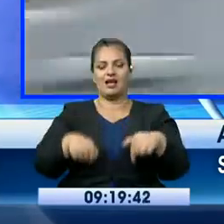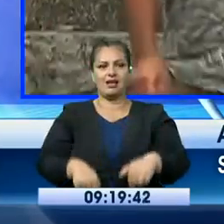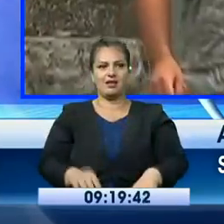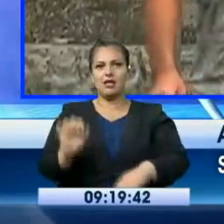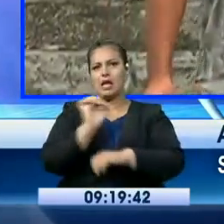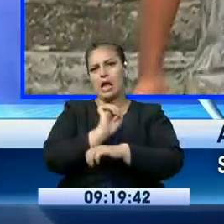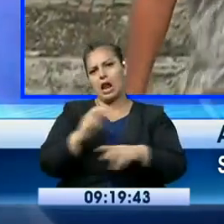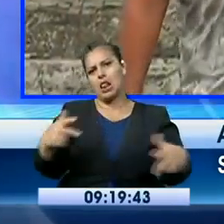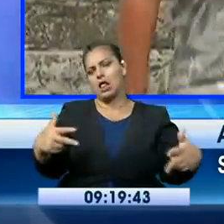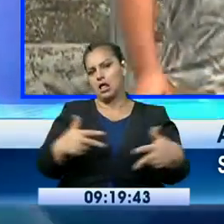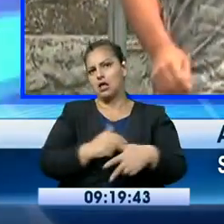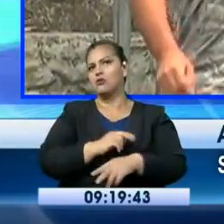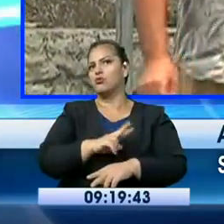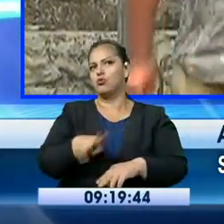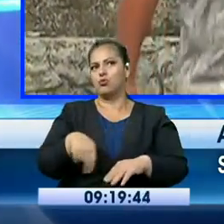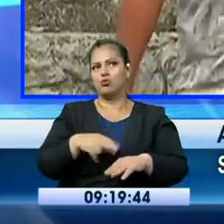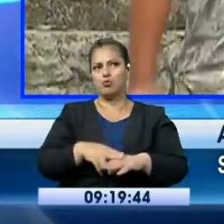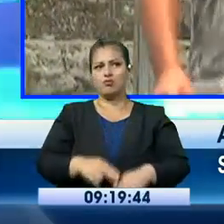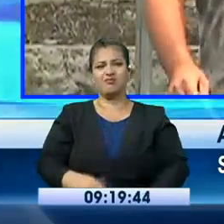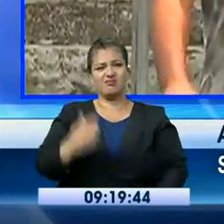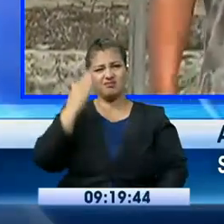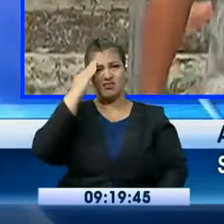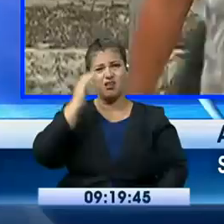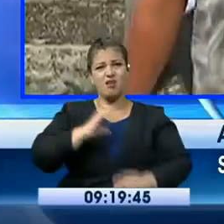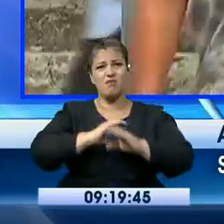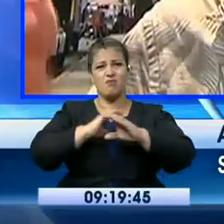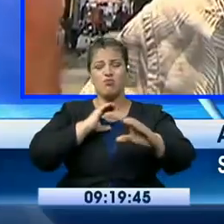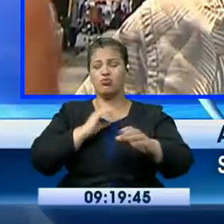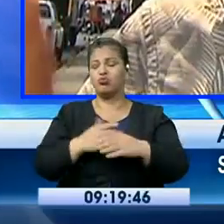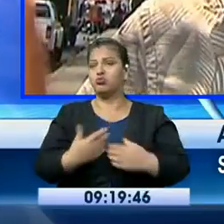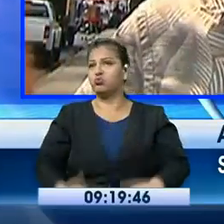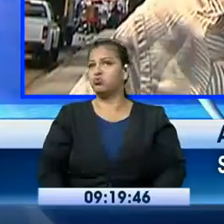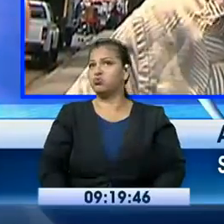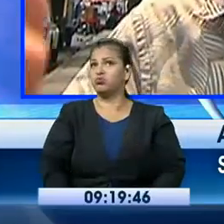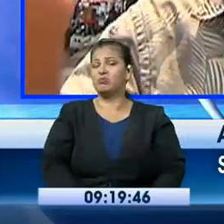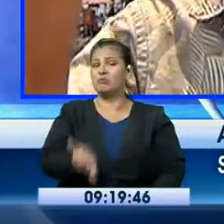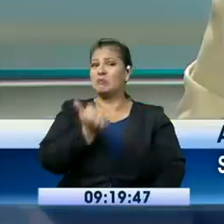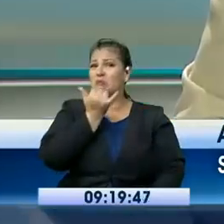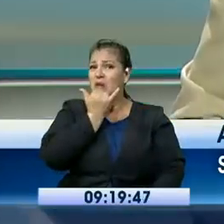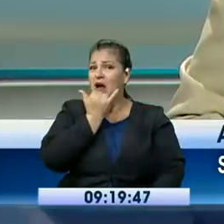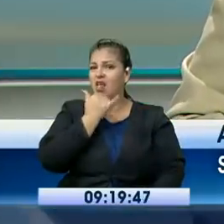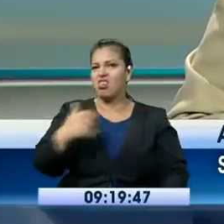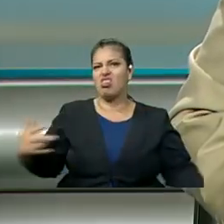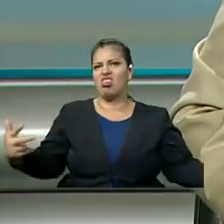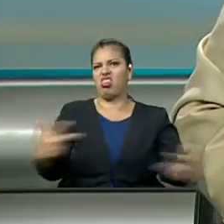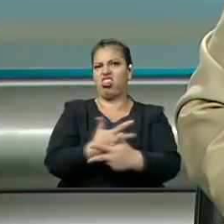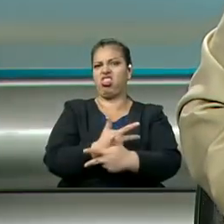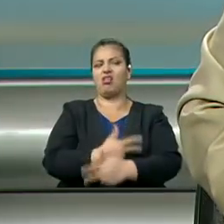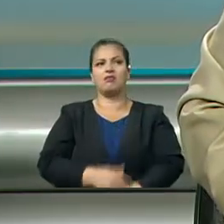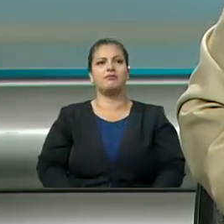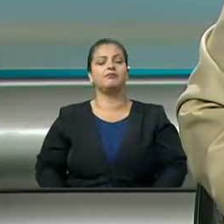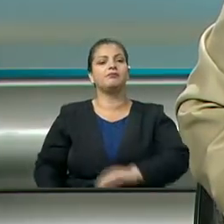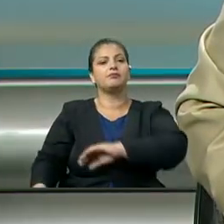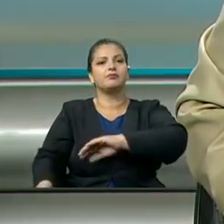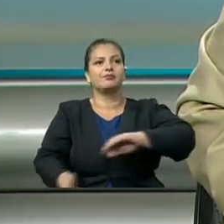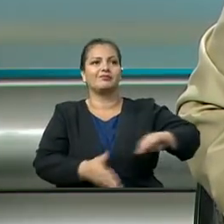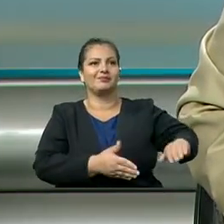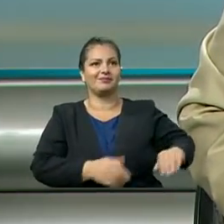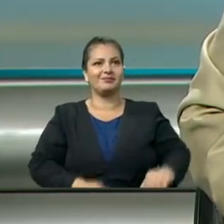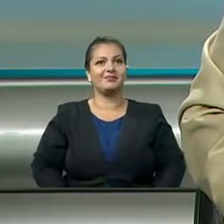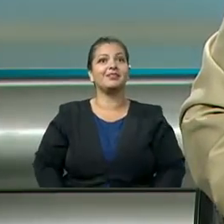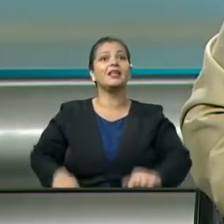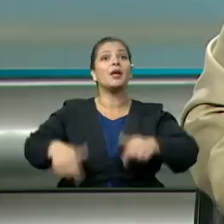al usuario que es el que deja de comer en definitiva vamos con otra información dos importantes proyectos para guayaquil ya están en